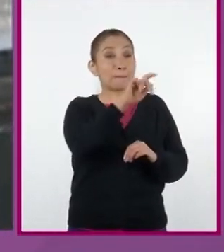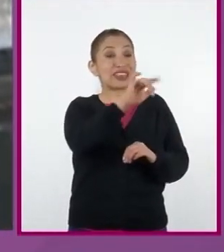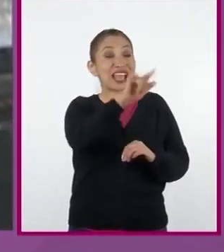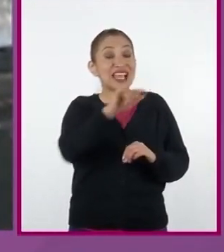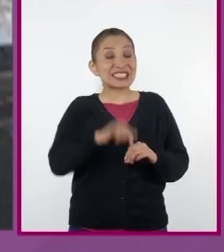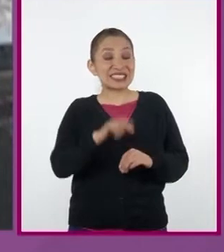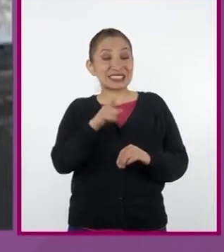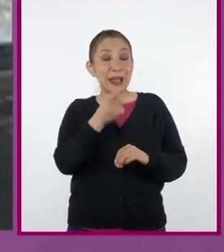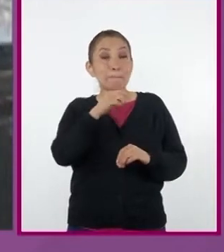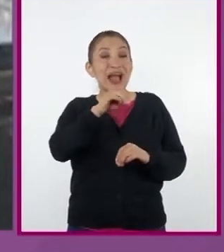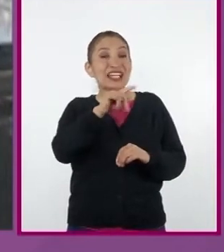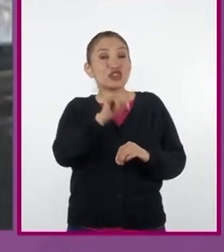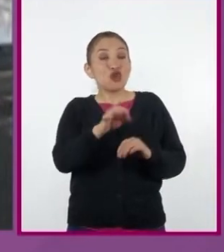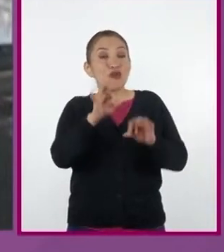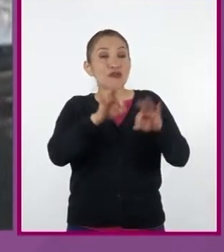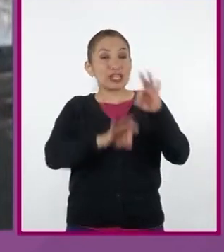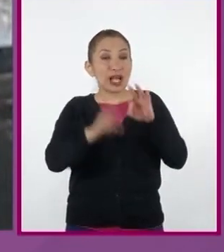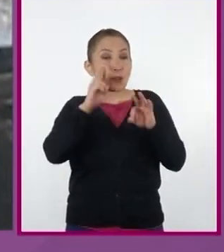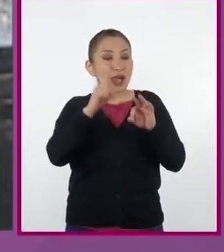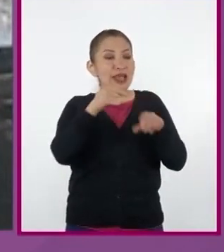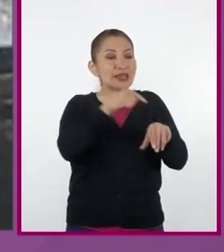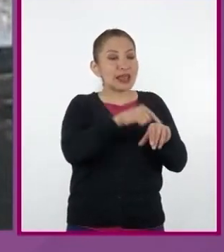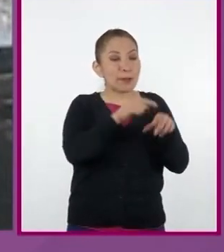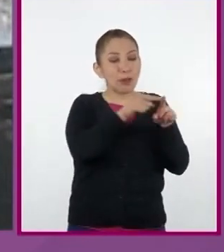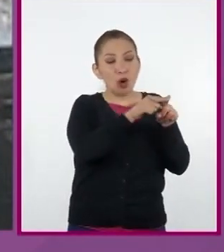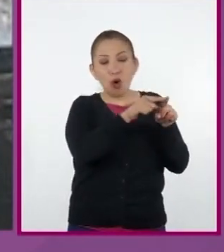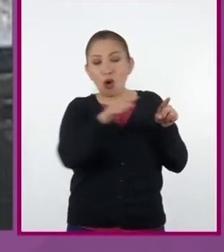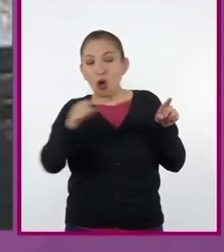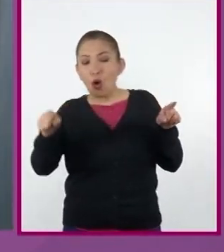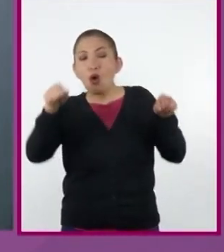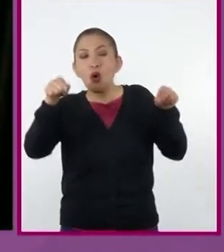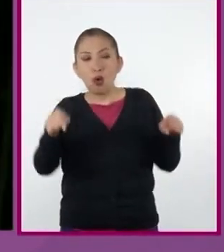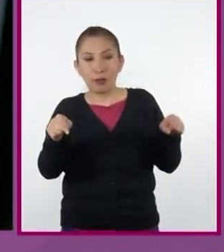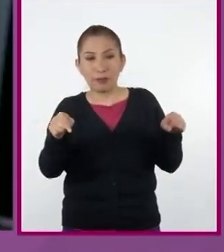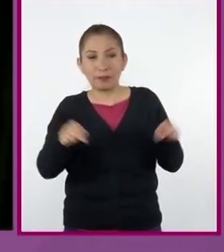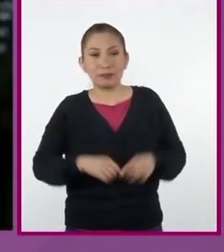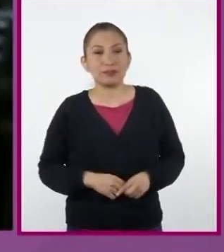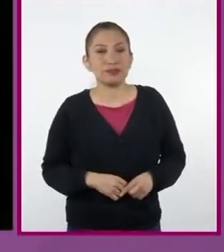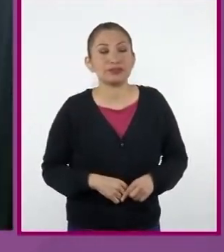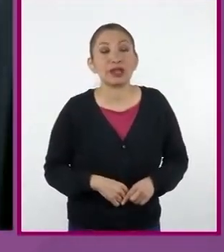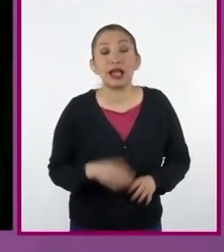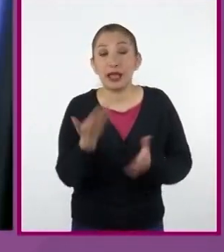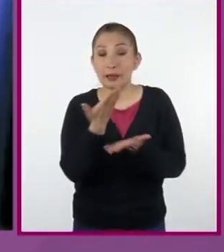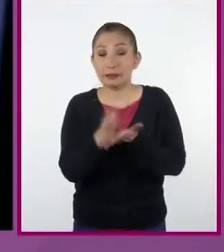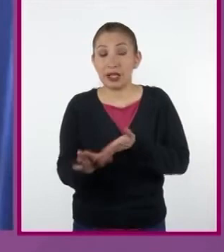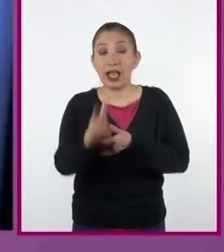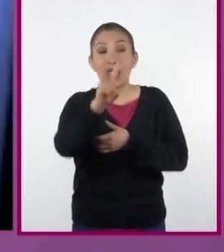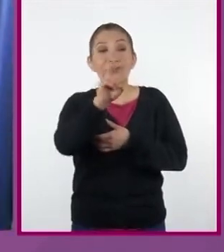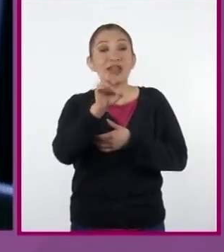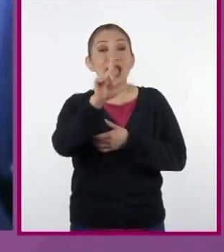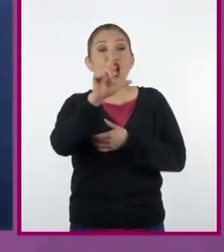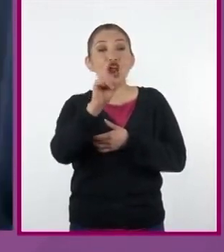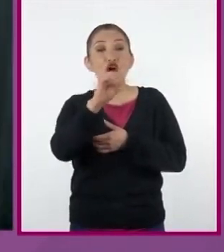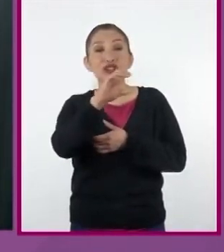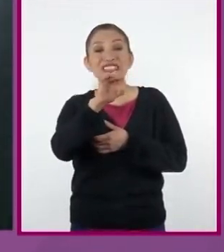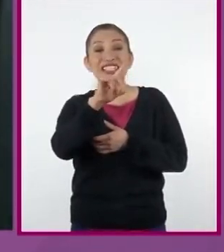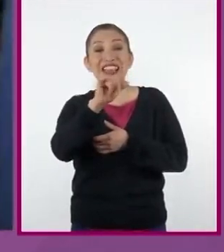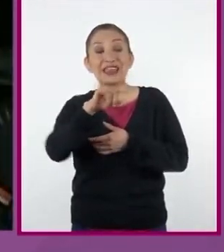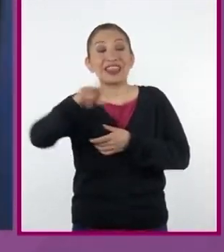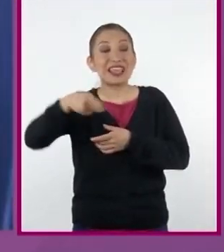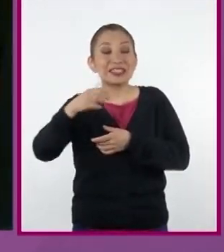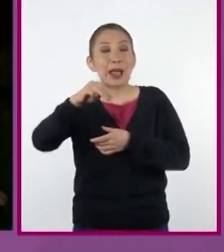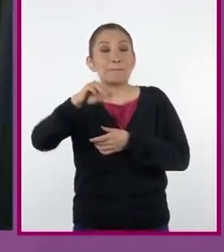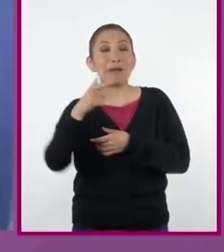magnitud física que mide la distancia recorrida en determinado tiempo. Por su parte, la velocidad es una magnitud